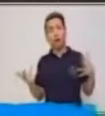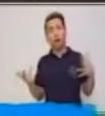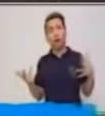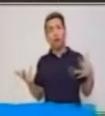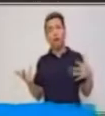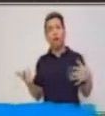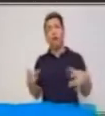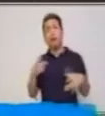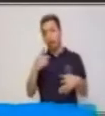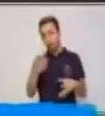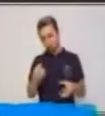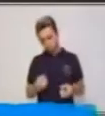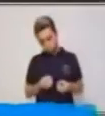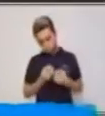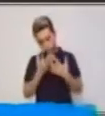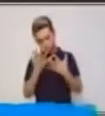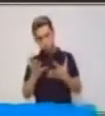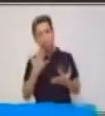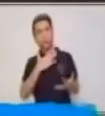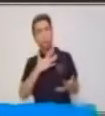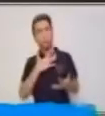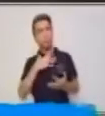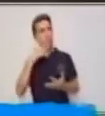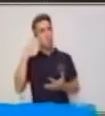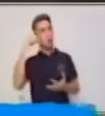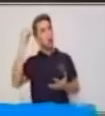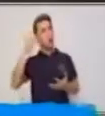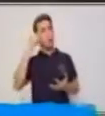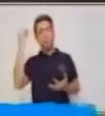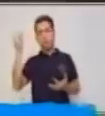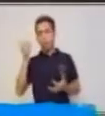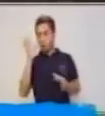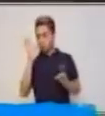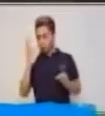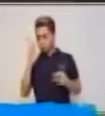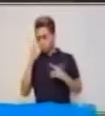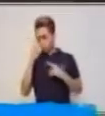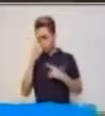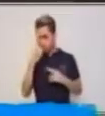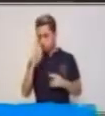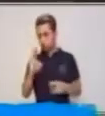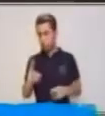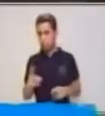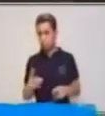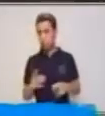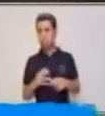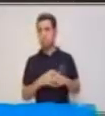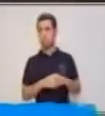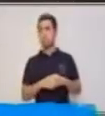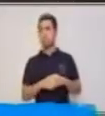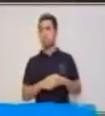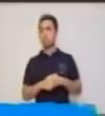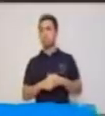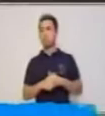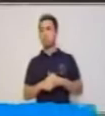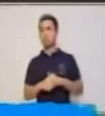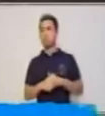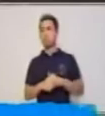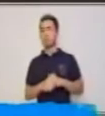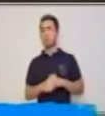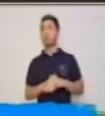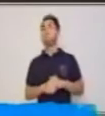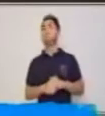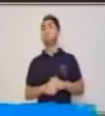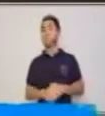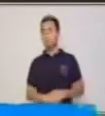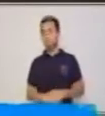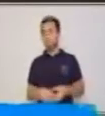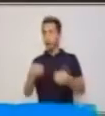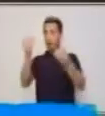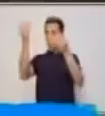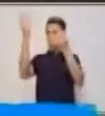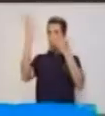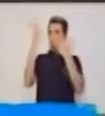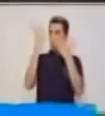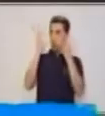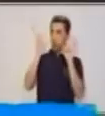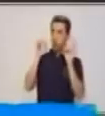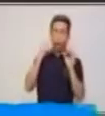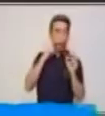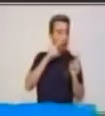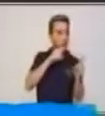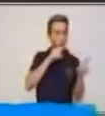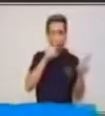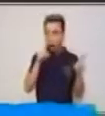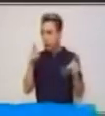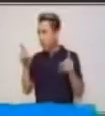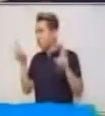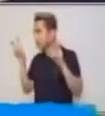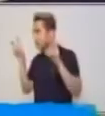Expresar mis opiniones de manera respetuosa. informarme del tema antes de hablar